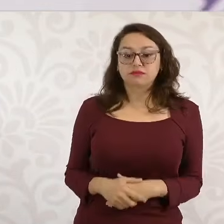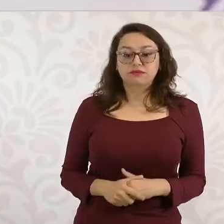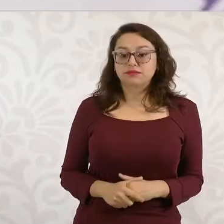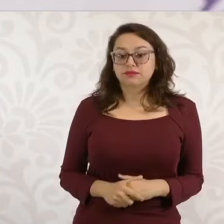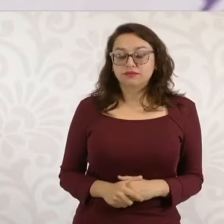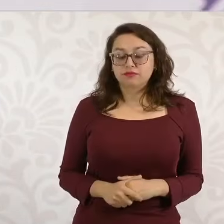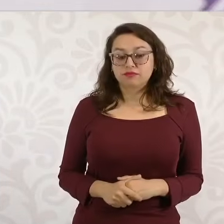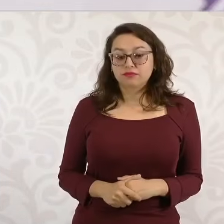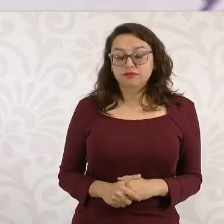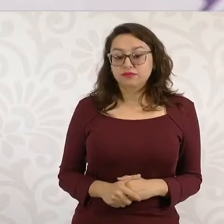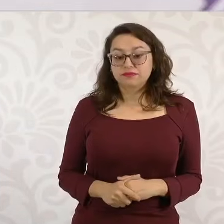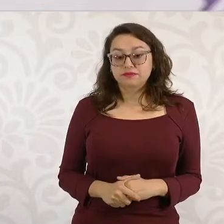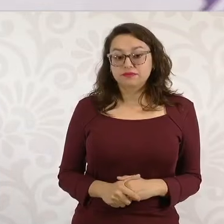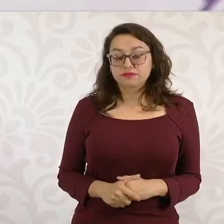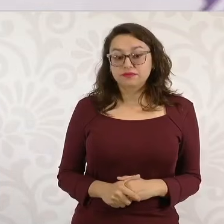Yo sé que